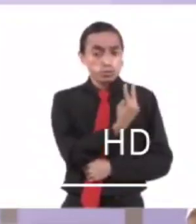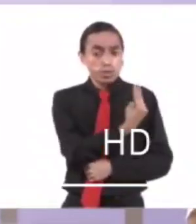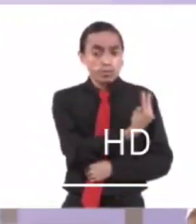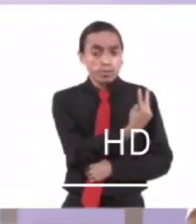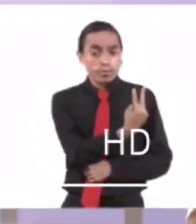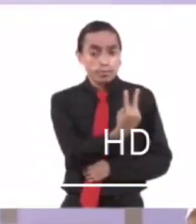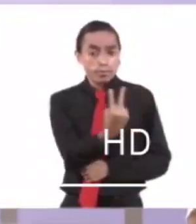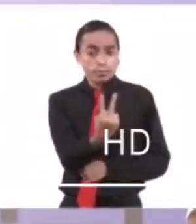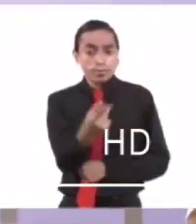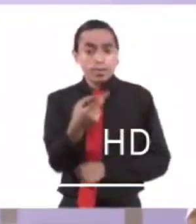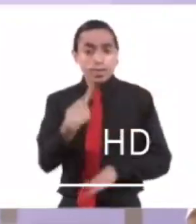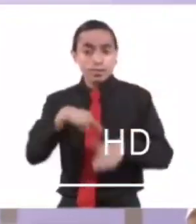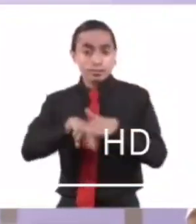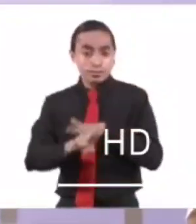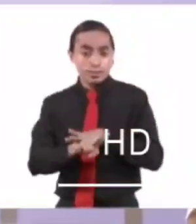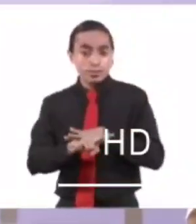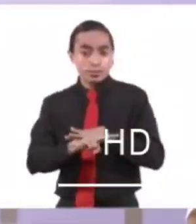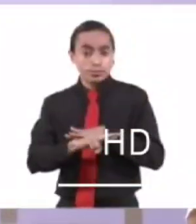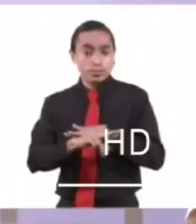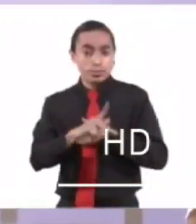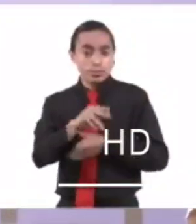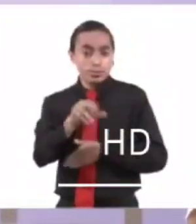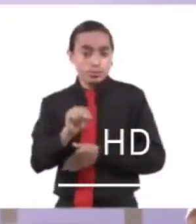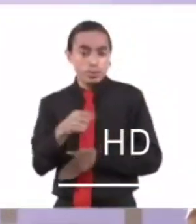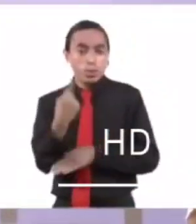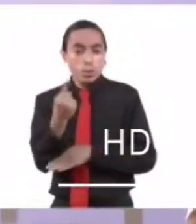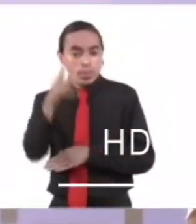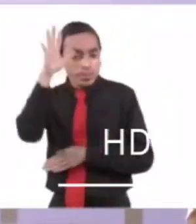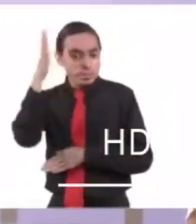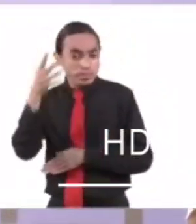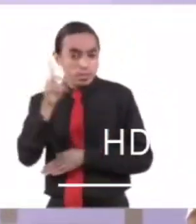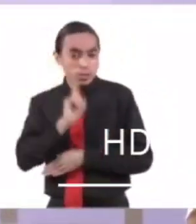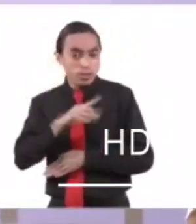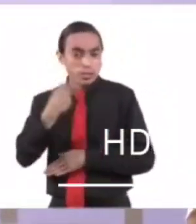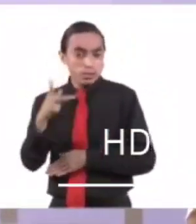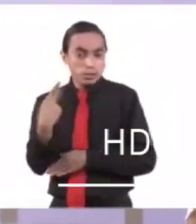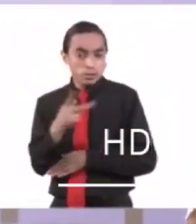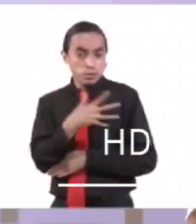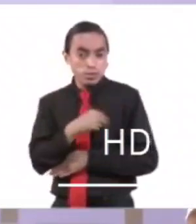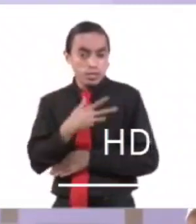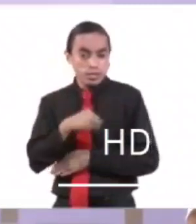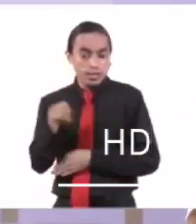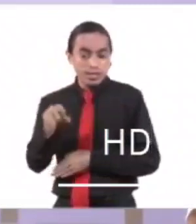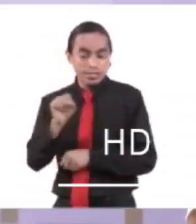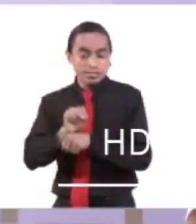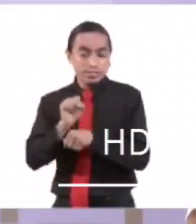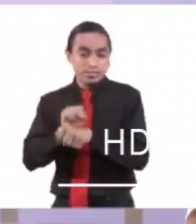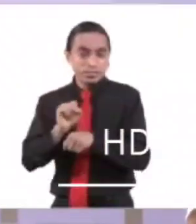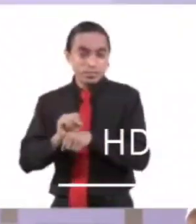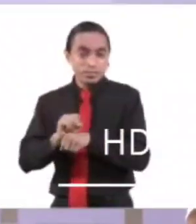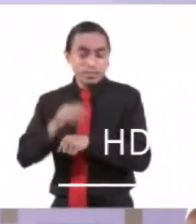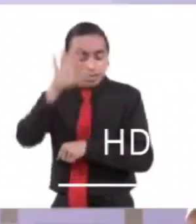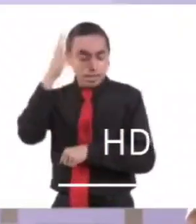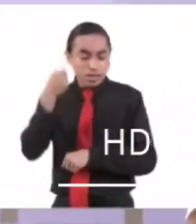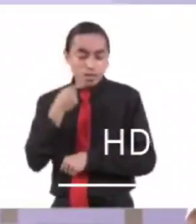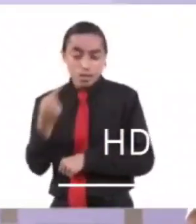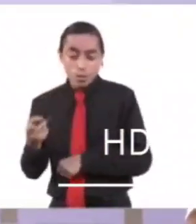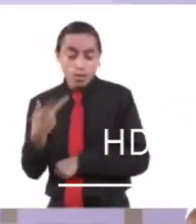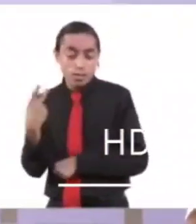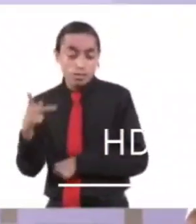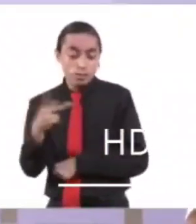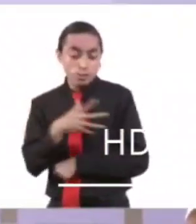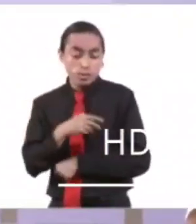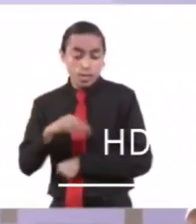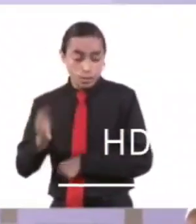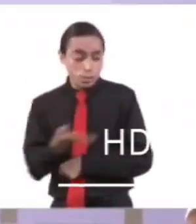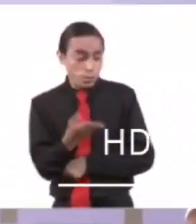Portales, lo abordaron una señora y su hija de secundaria y le dijo a la señora a su hija, ándale, pregúntale